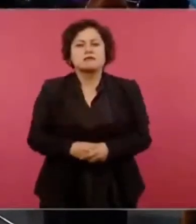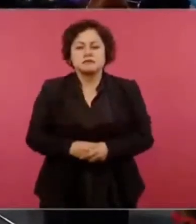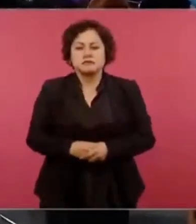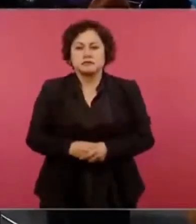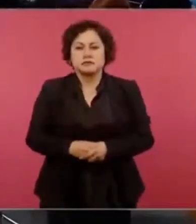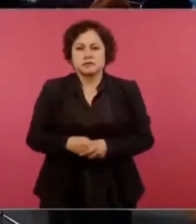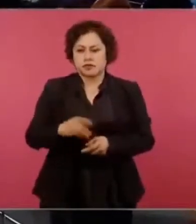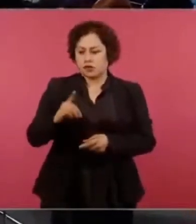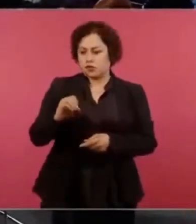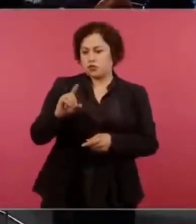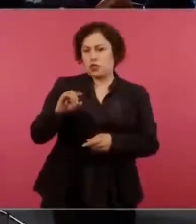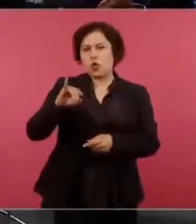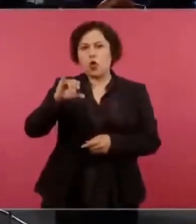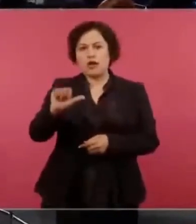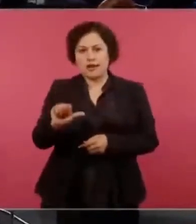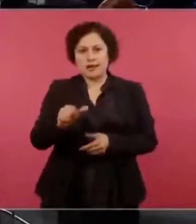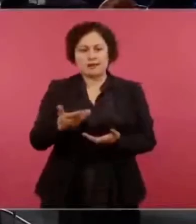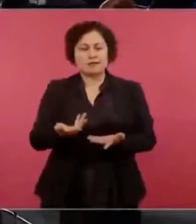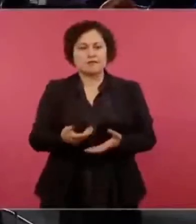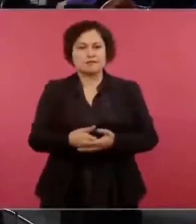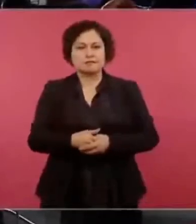Dolia Esteves,